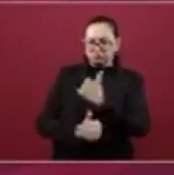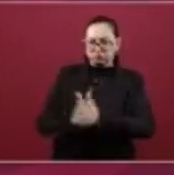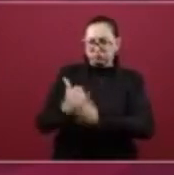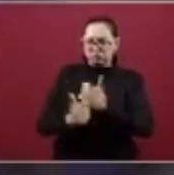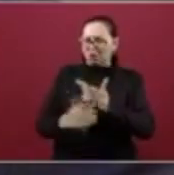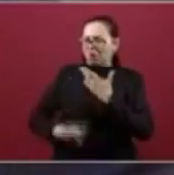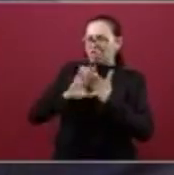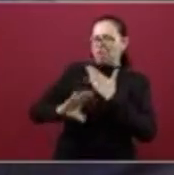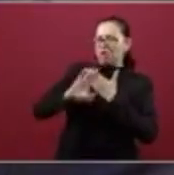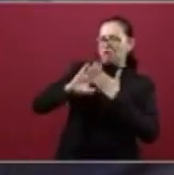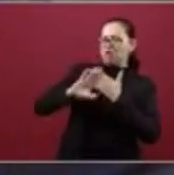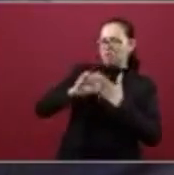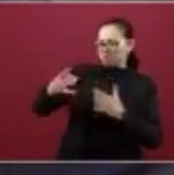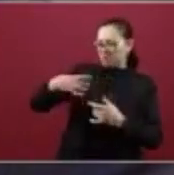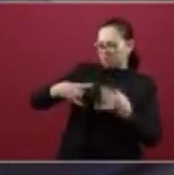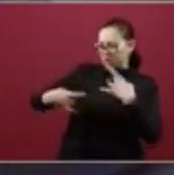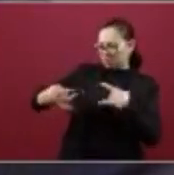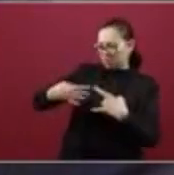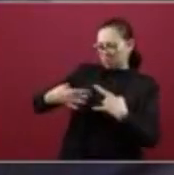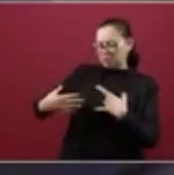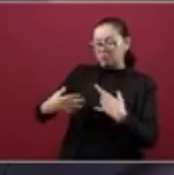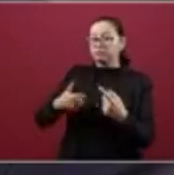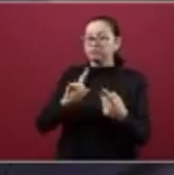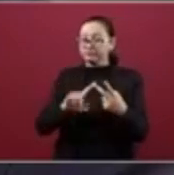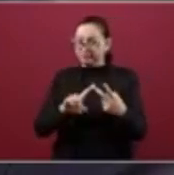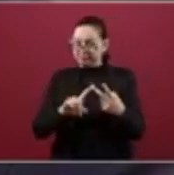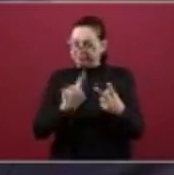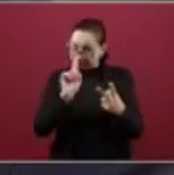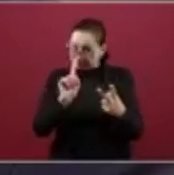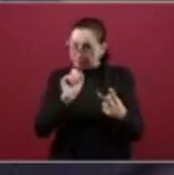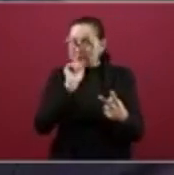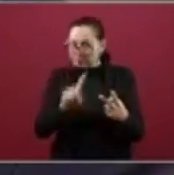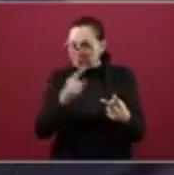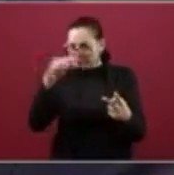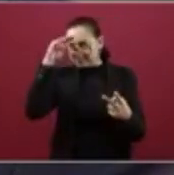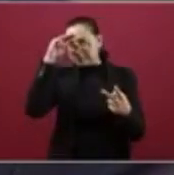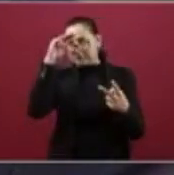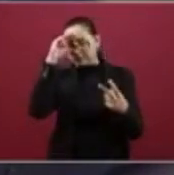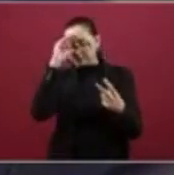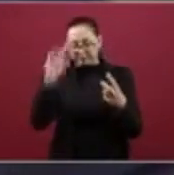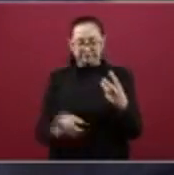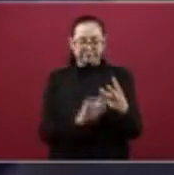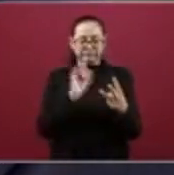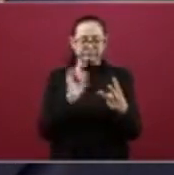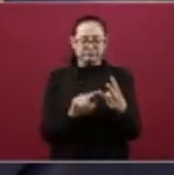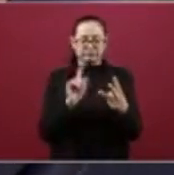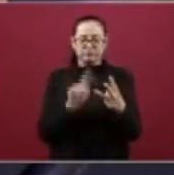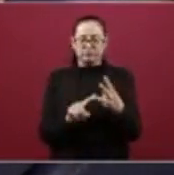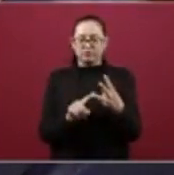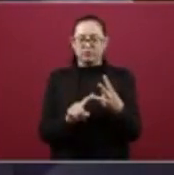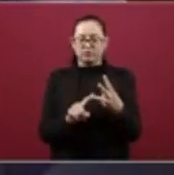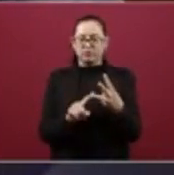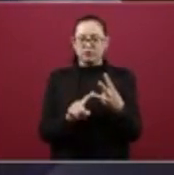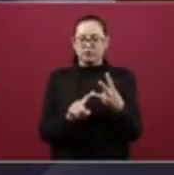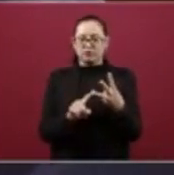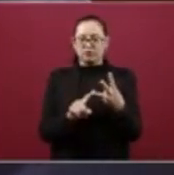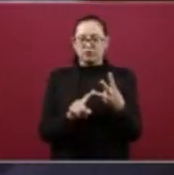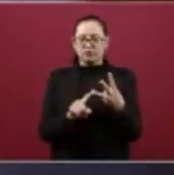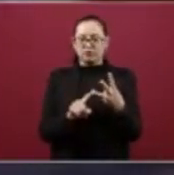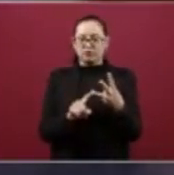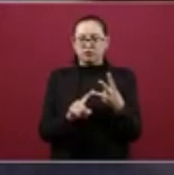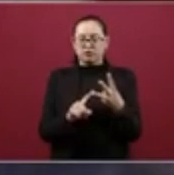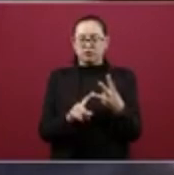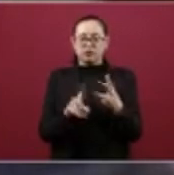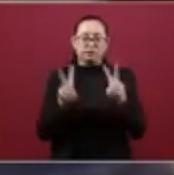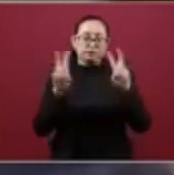desleal. Hay que tomar eso también en consideración. Tercero, hay un asunto que tiene que ver con la